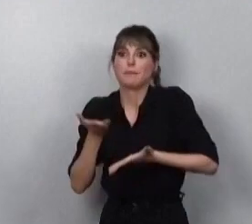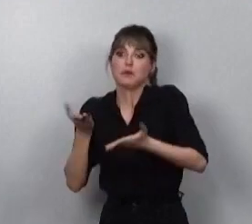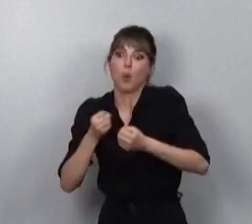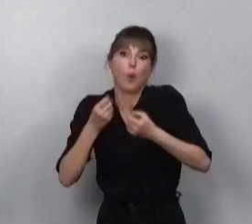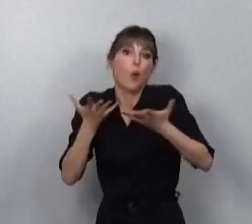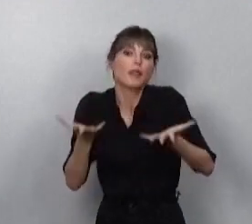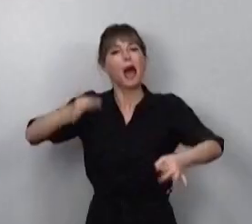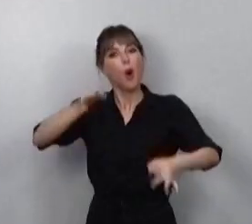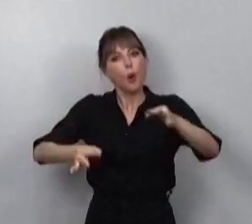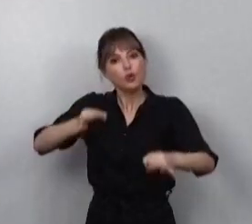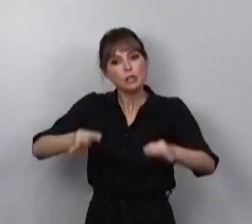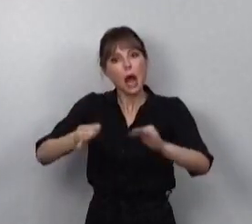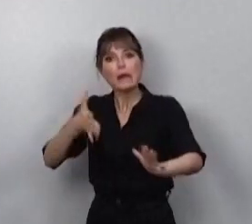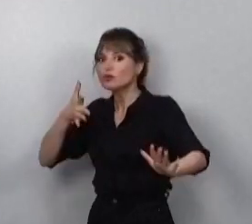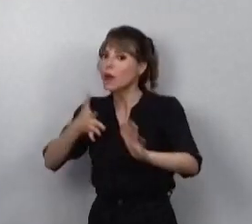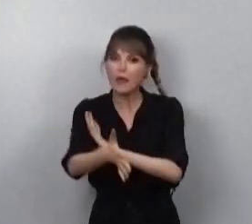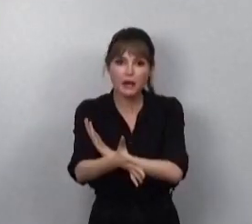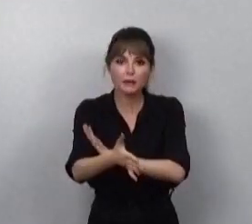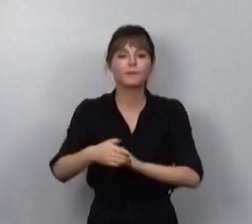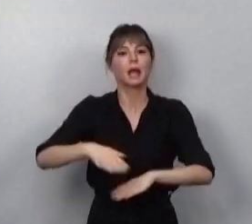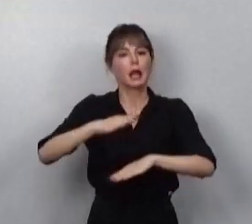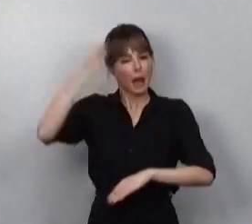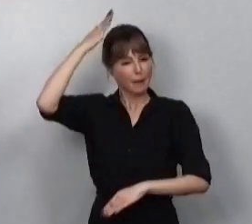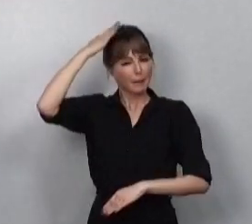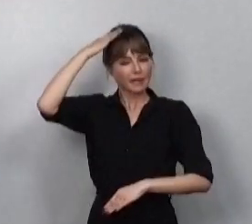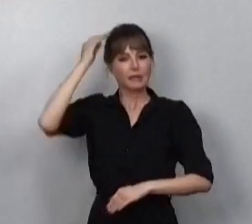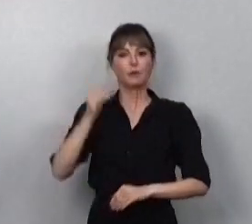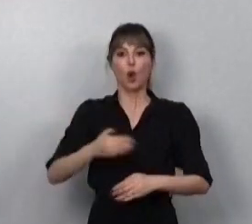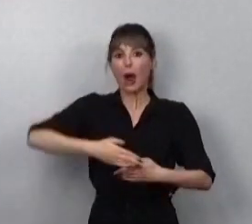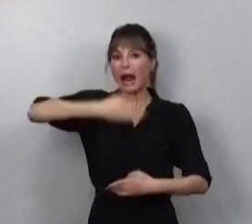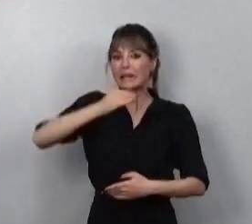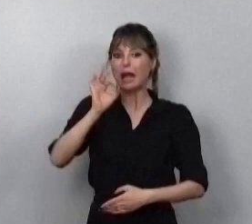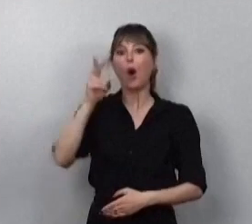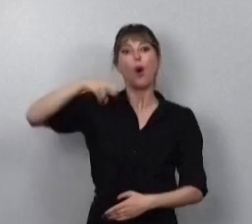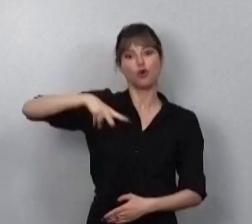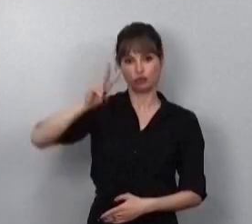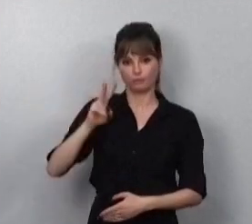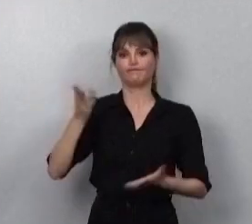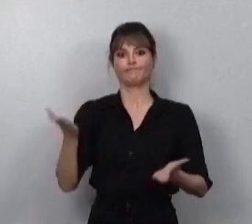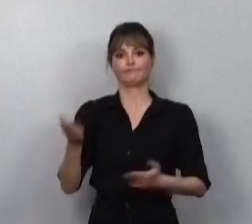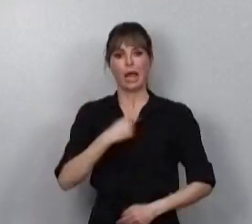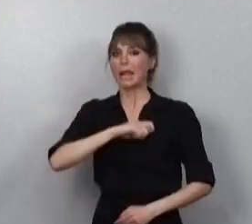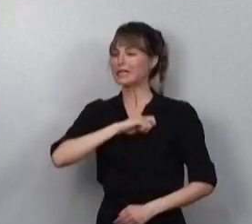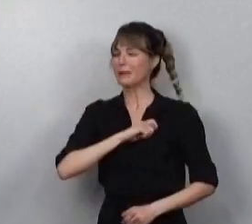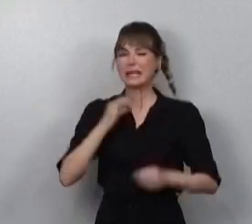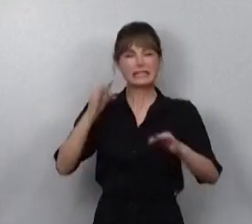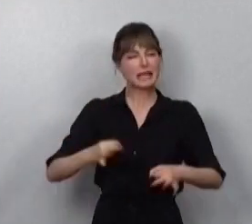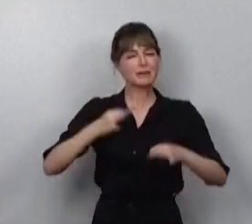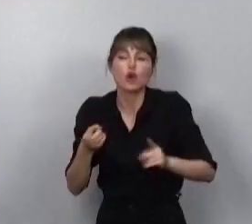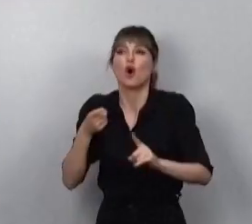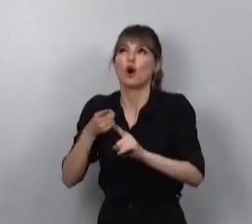a la cual antes ha hecho referencia de la carta de Naciones Unidas y por ello España ha apoyado desde el primer momento lo sabe el presidente